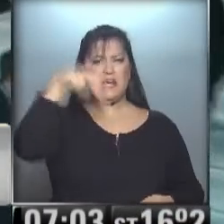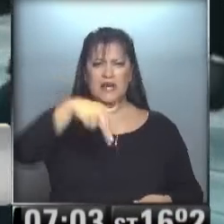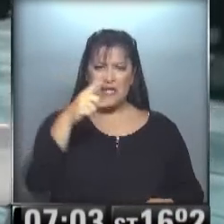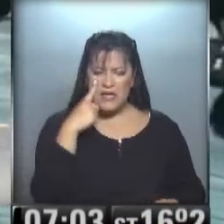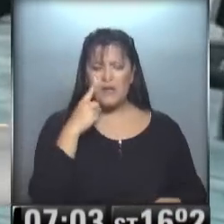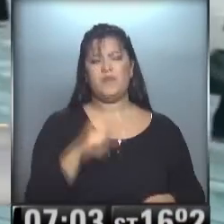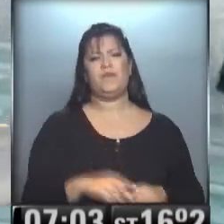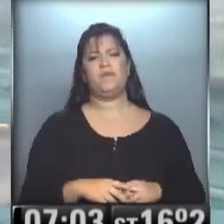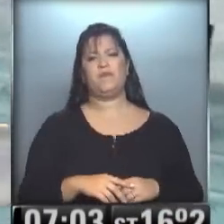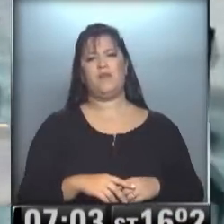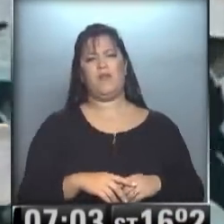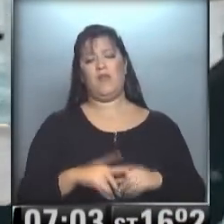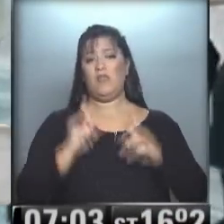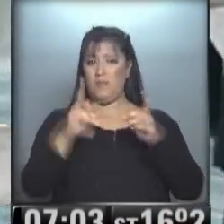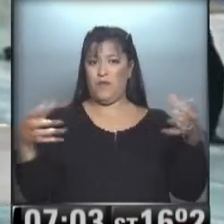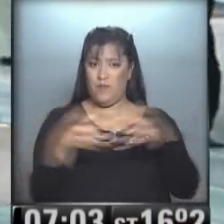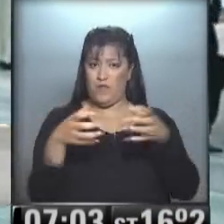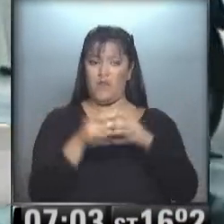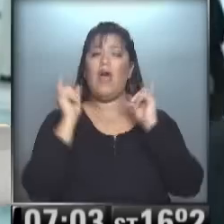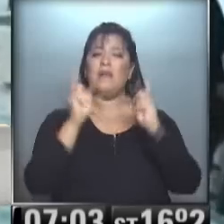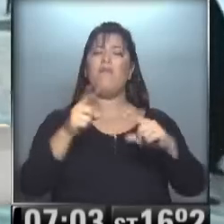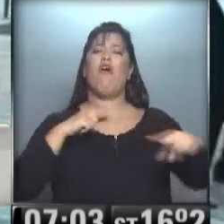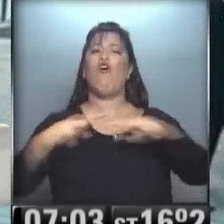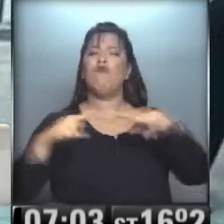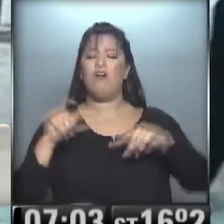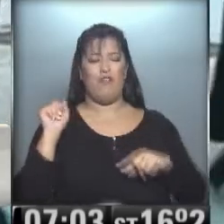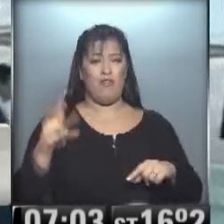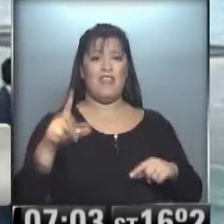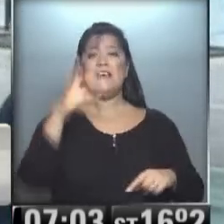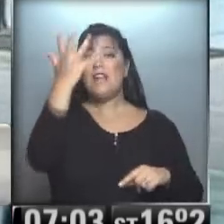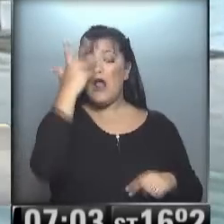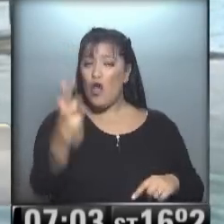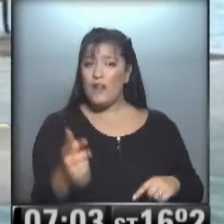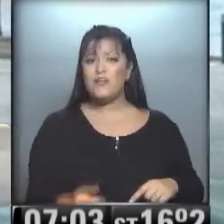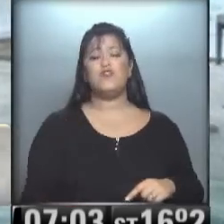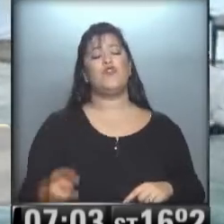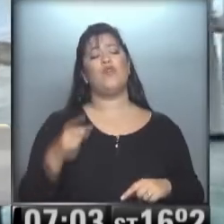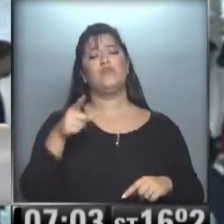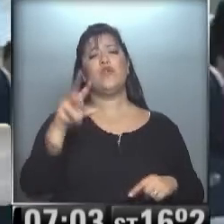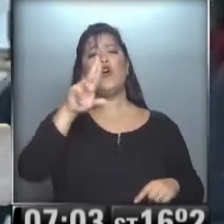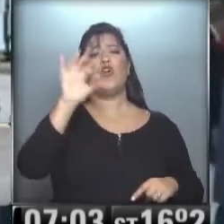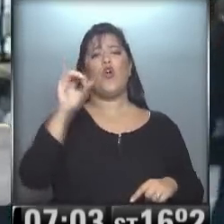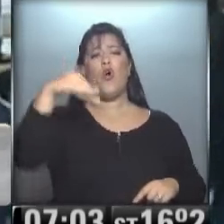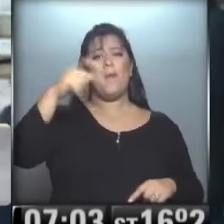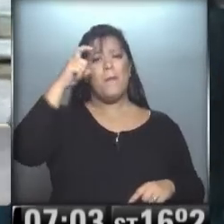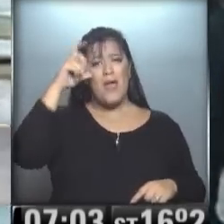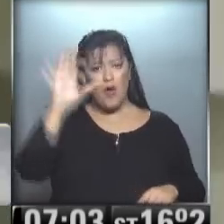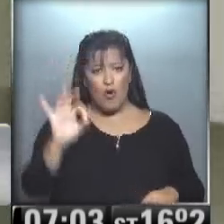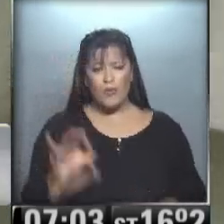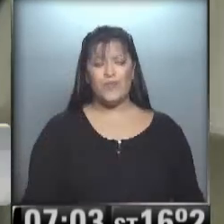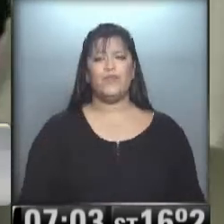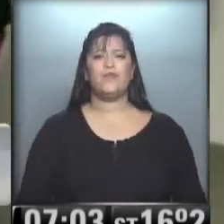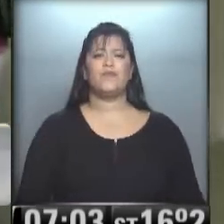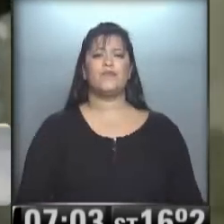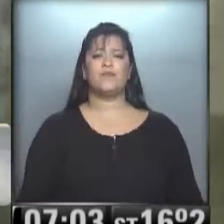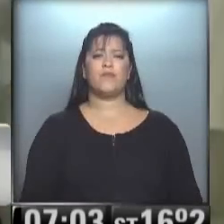participó en esa delegación, el manager de San Lorenzo de Almagro, estamos hablando de Bernardo Romeo, la